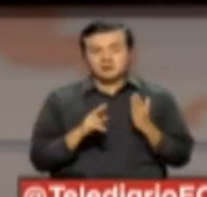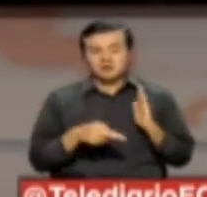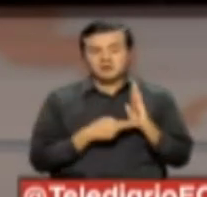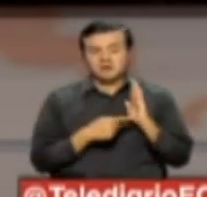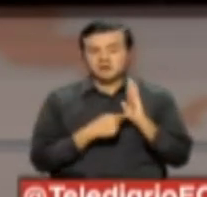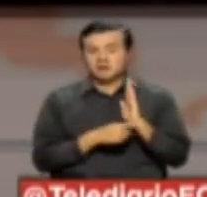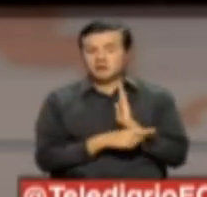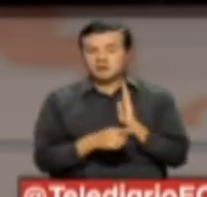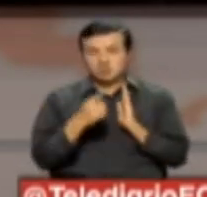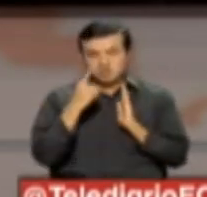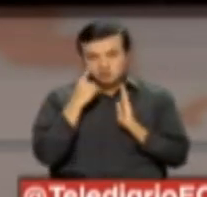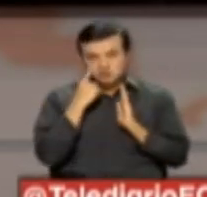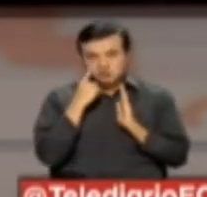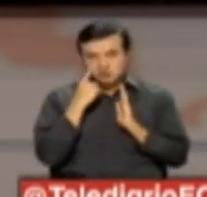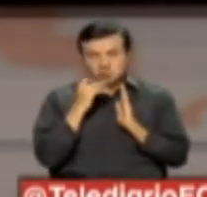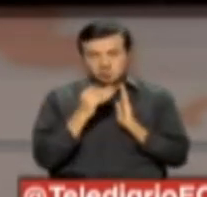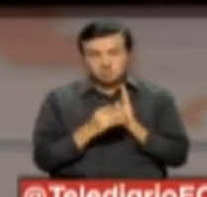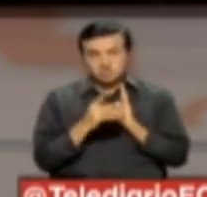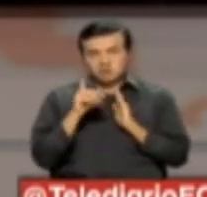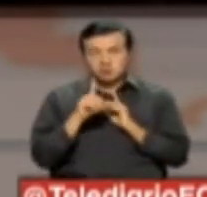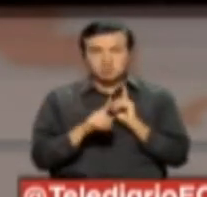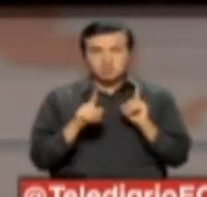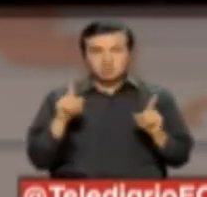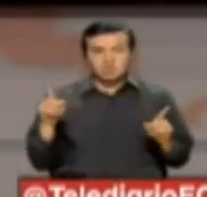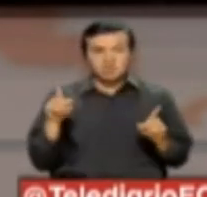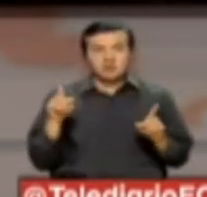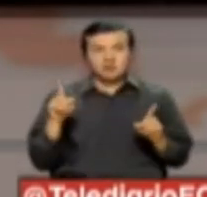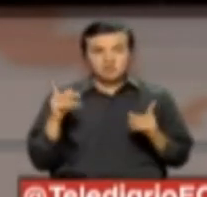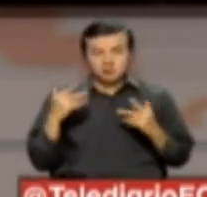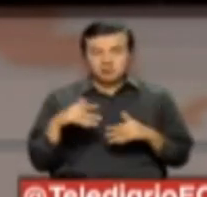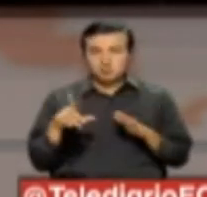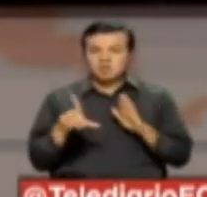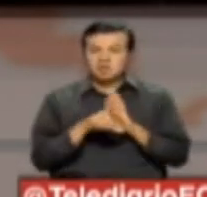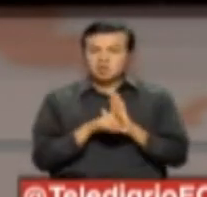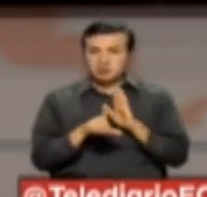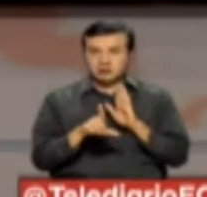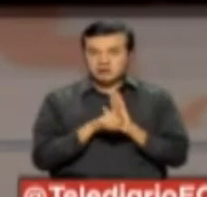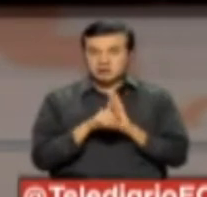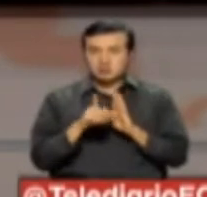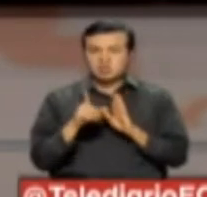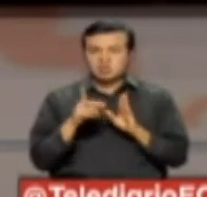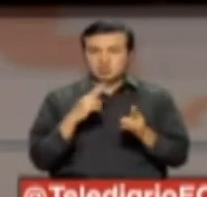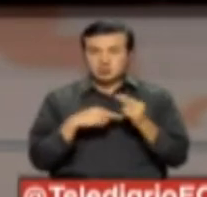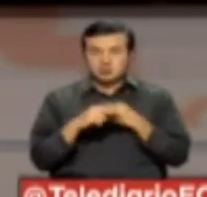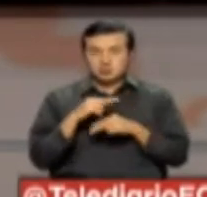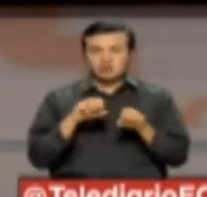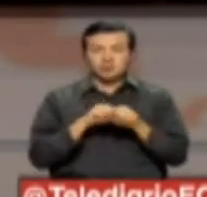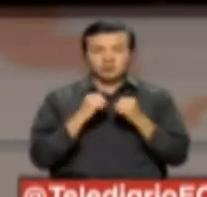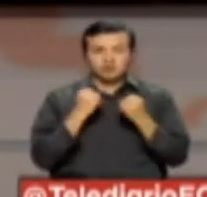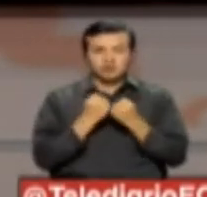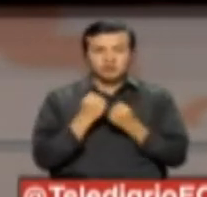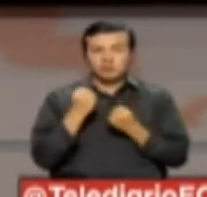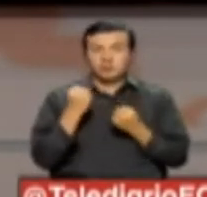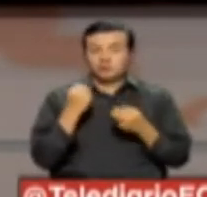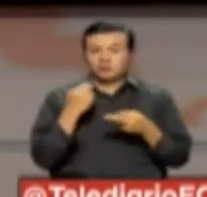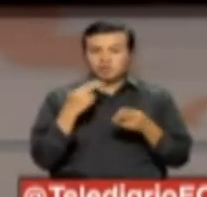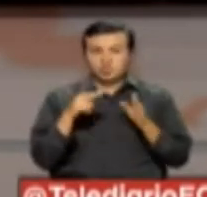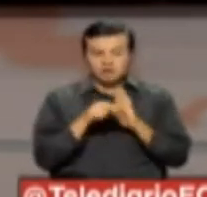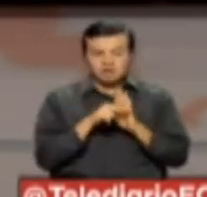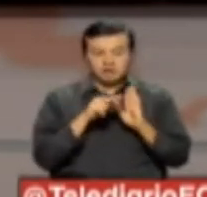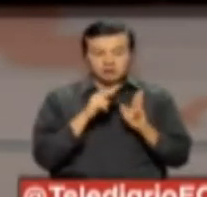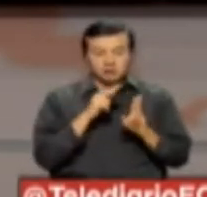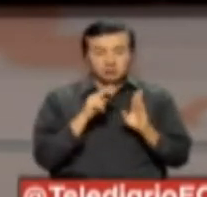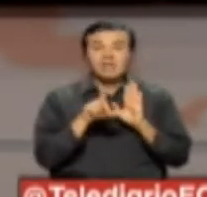es cumplir con aquella disposición que se establece en el código orgánico de la economía social de los conocimientos del conocido código